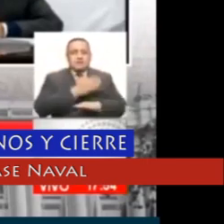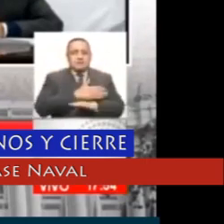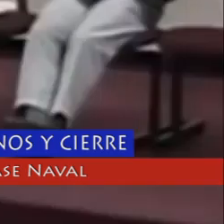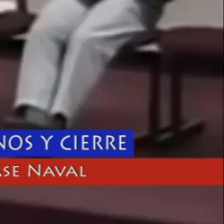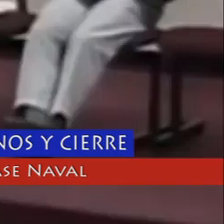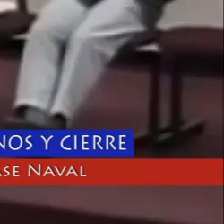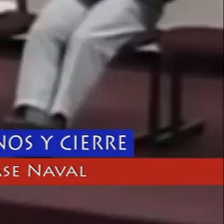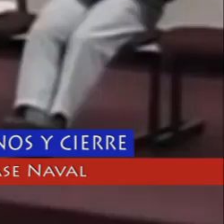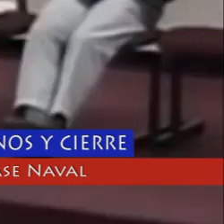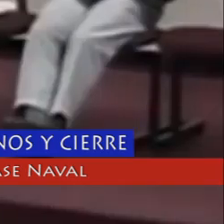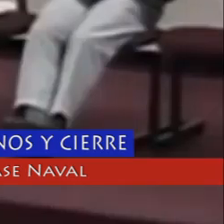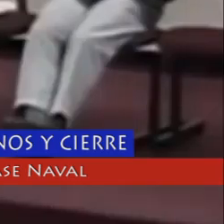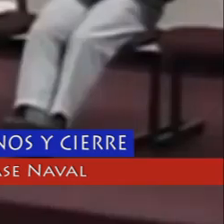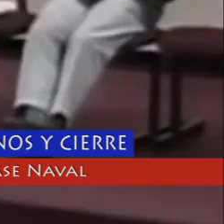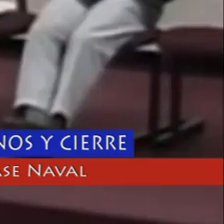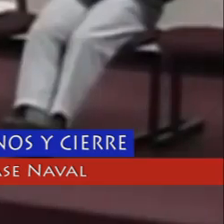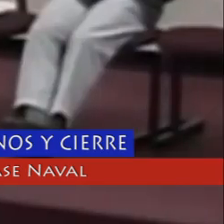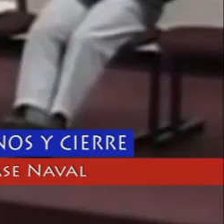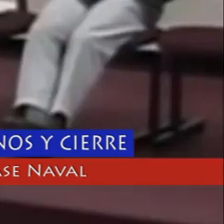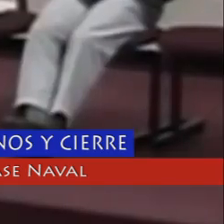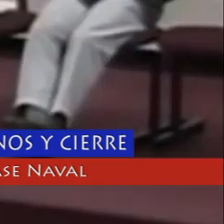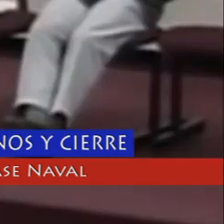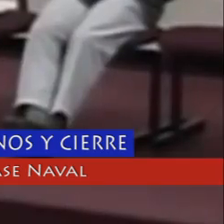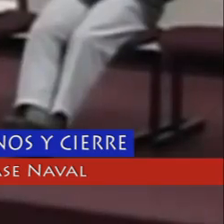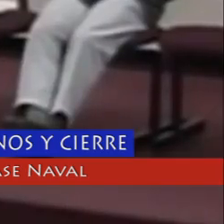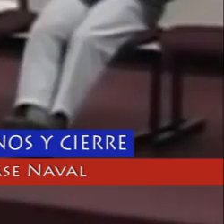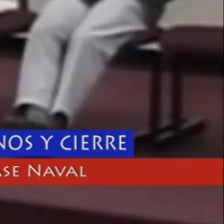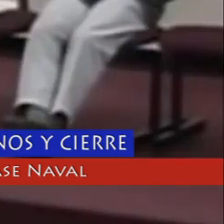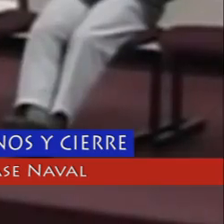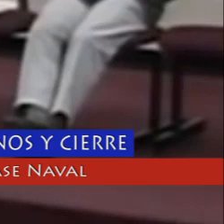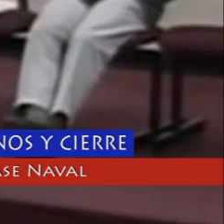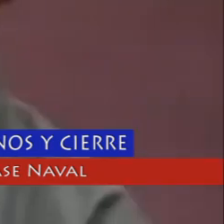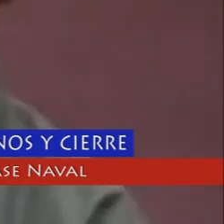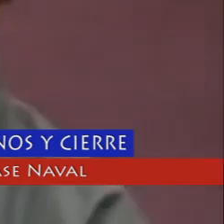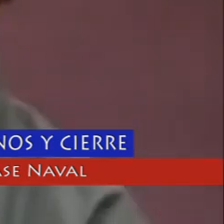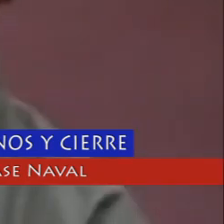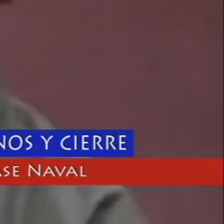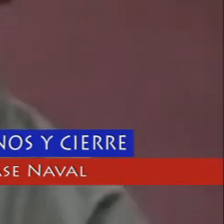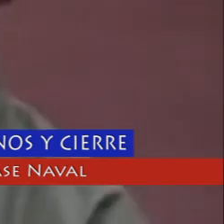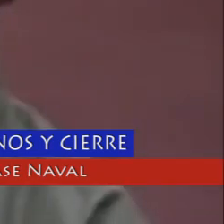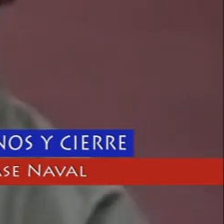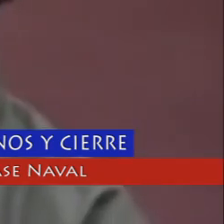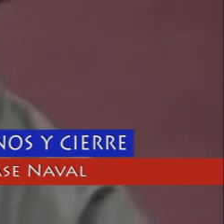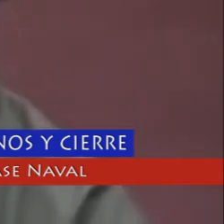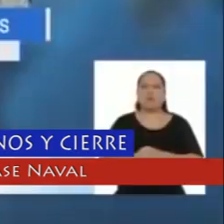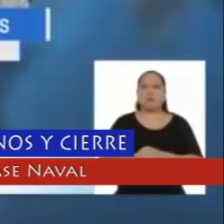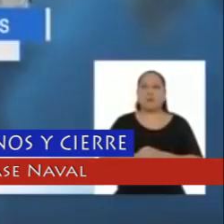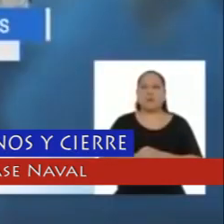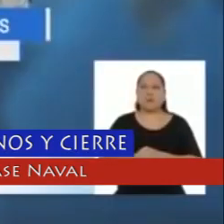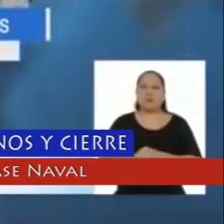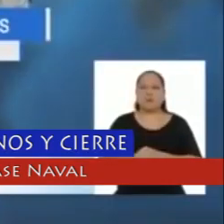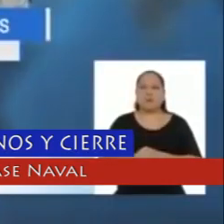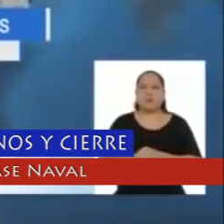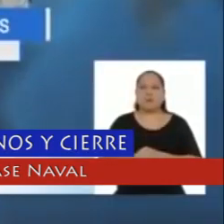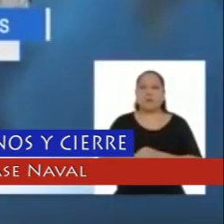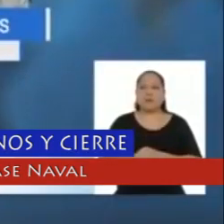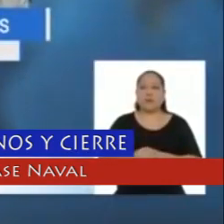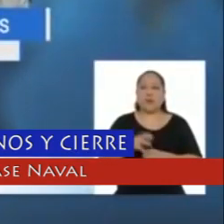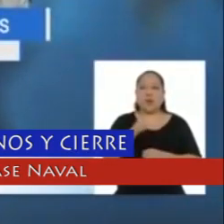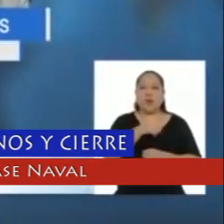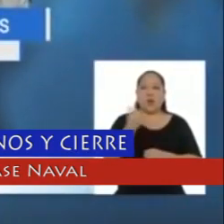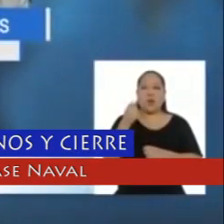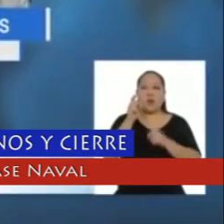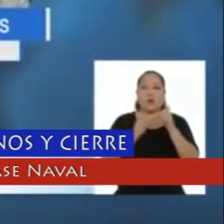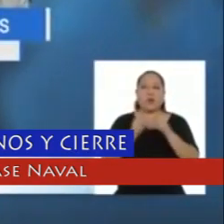ratito. Desde que se filtraron los audios de las llamadas telefónicas de Vladimiro Montesinos con Pedro Rejas desde el interior de la base